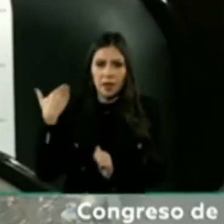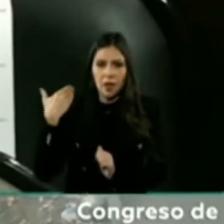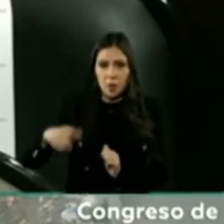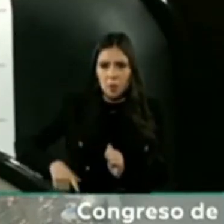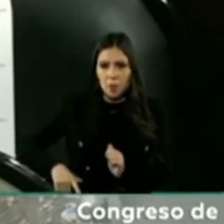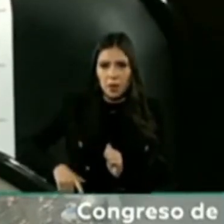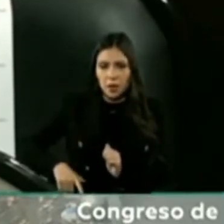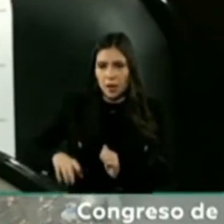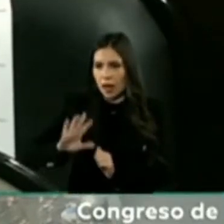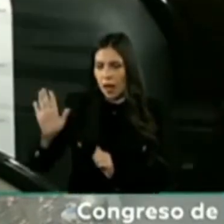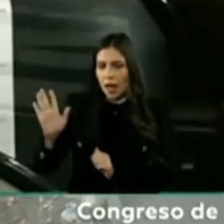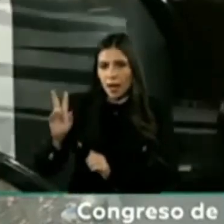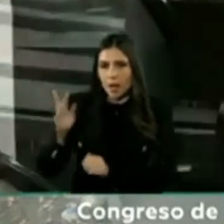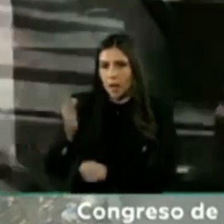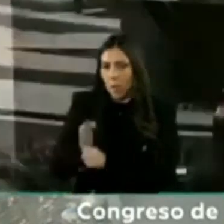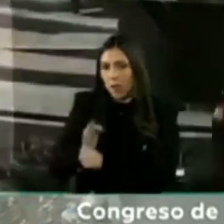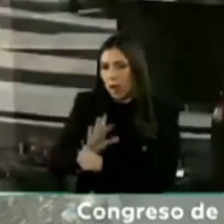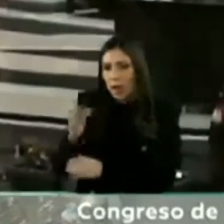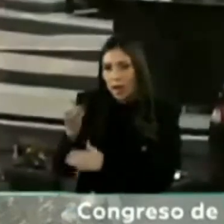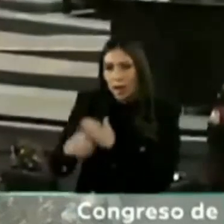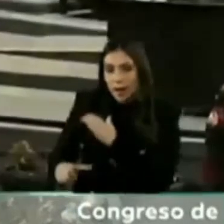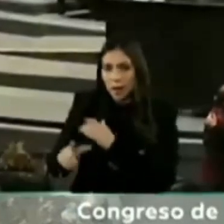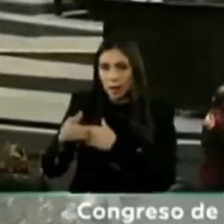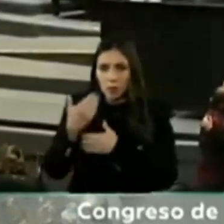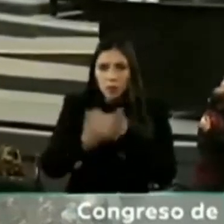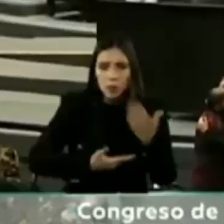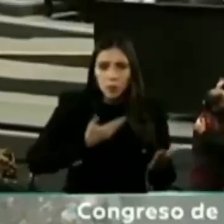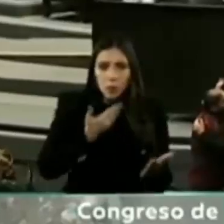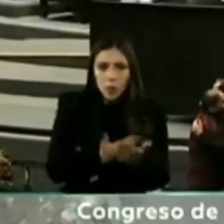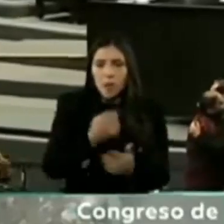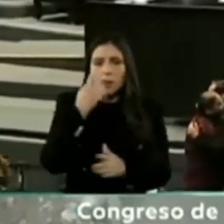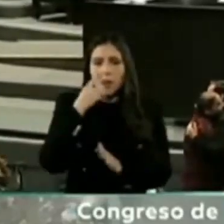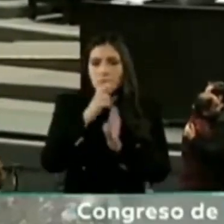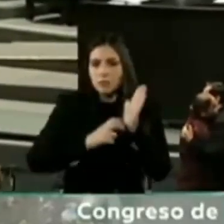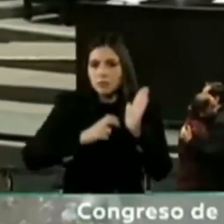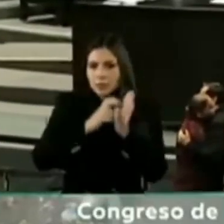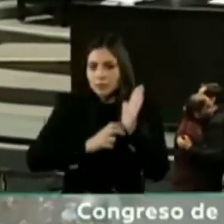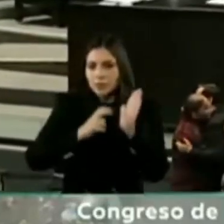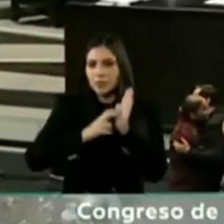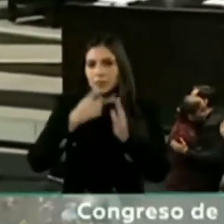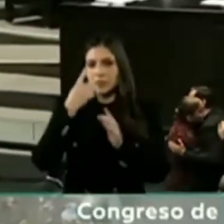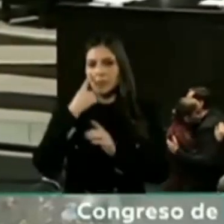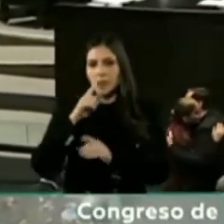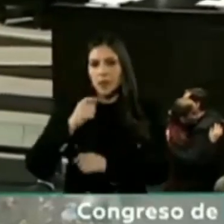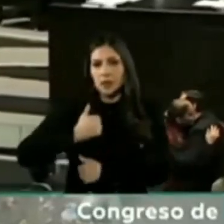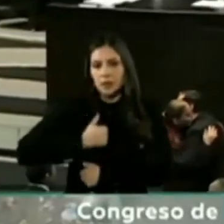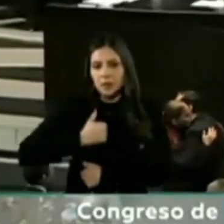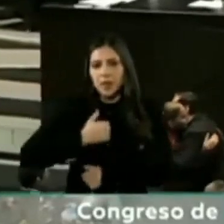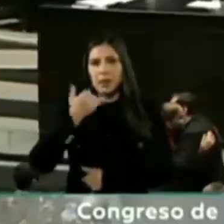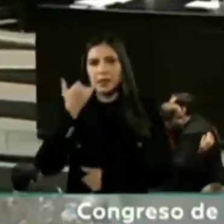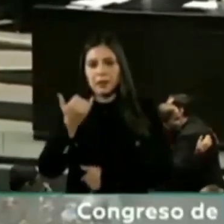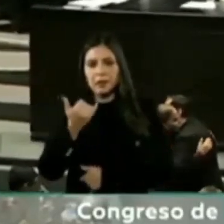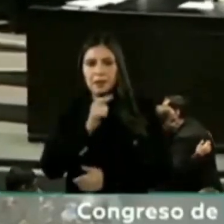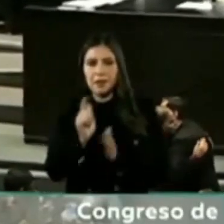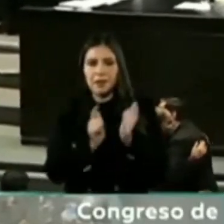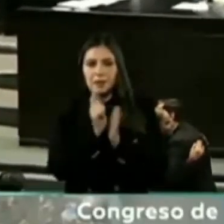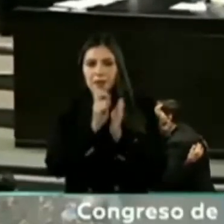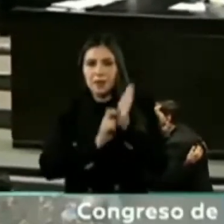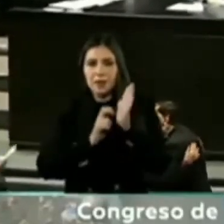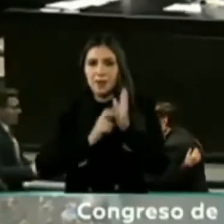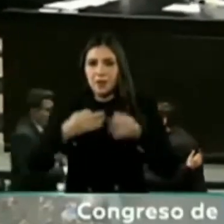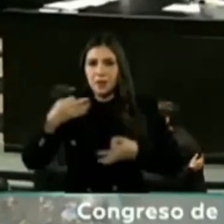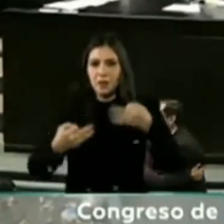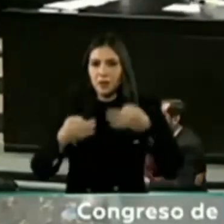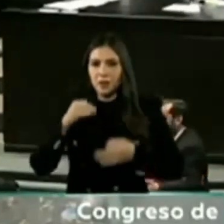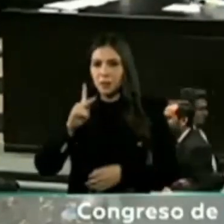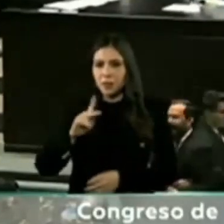Guardia Nacional a la Secretaría de la Defensa y la relativa al Poder Judicial, representan una fractura de pesos